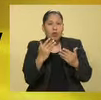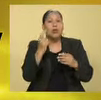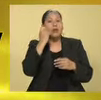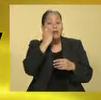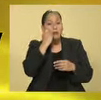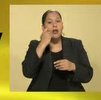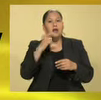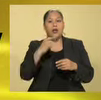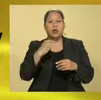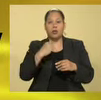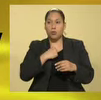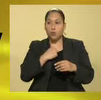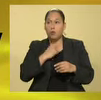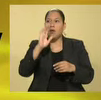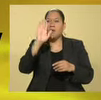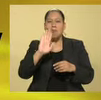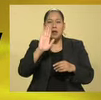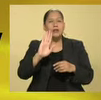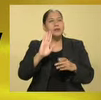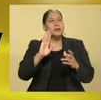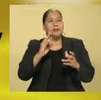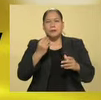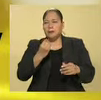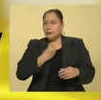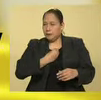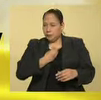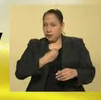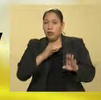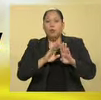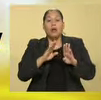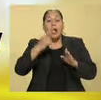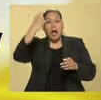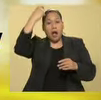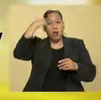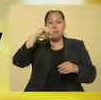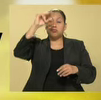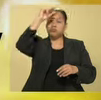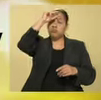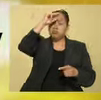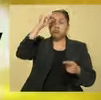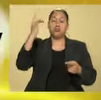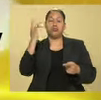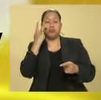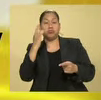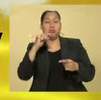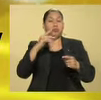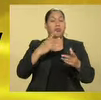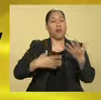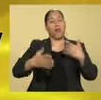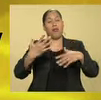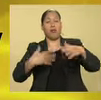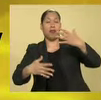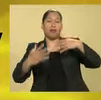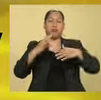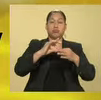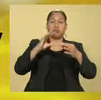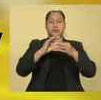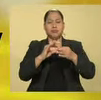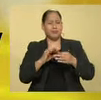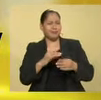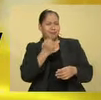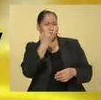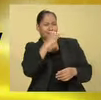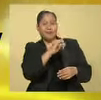de soportarla, exacto, y entonces se va a la vanidad intelectual. Por ejemplo, y entonces aparecen o surgen